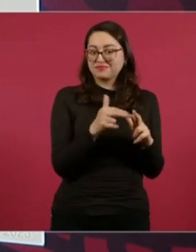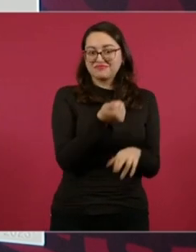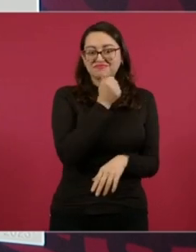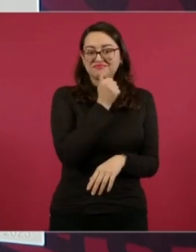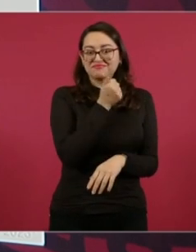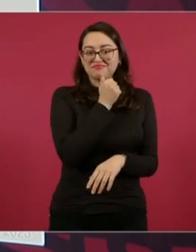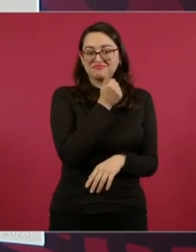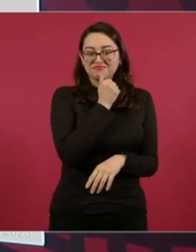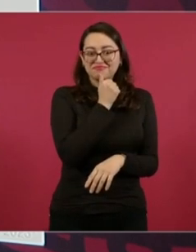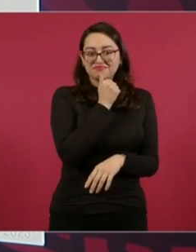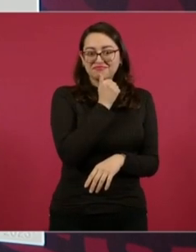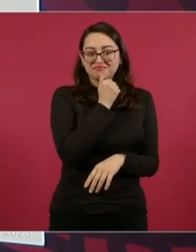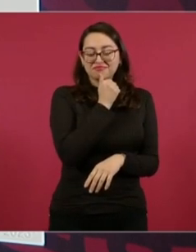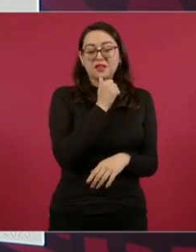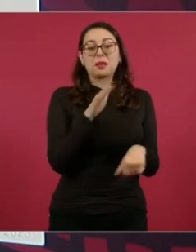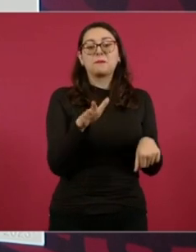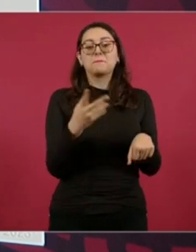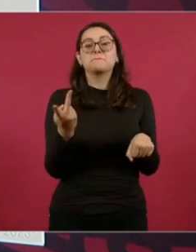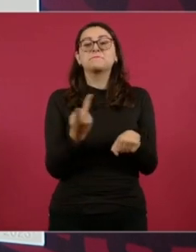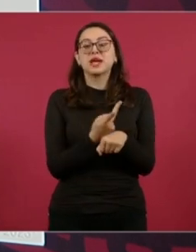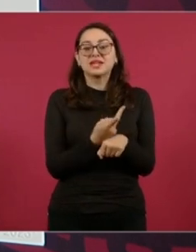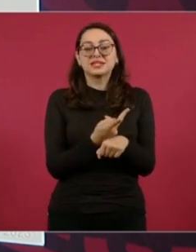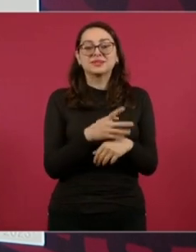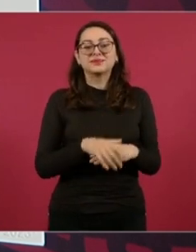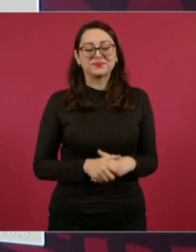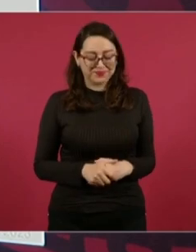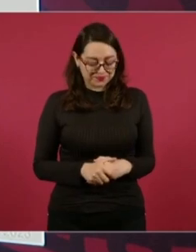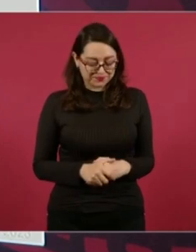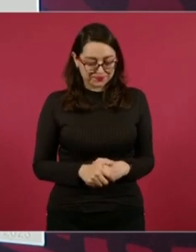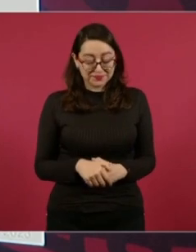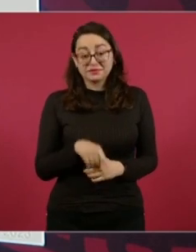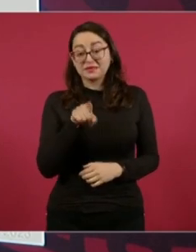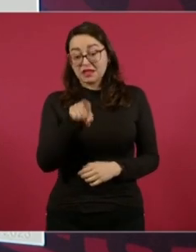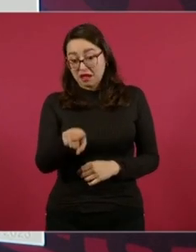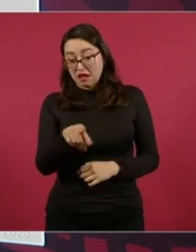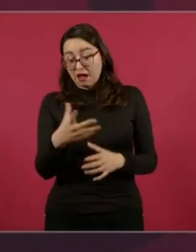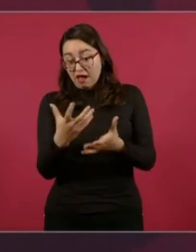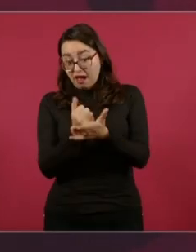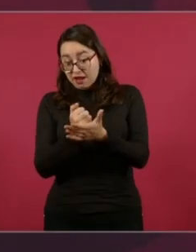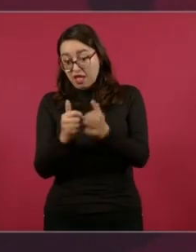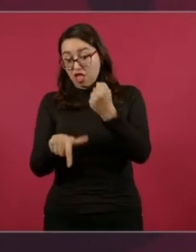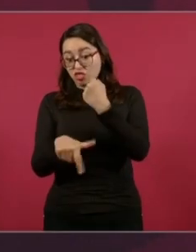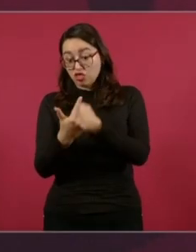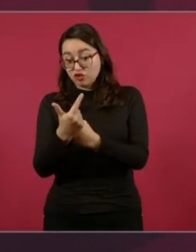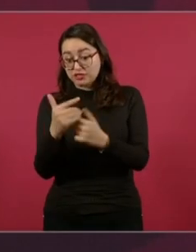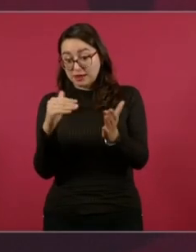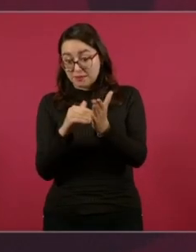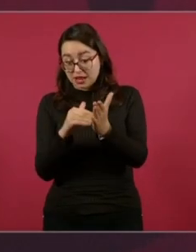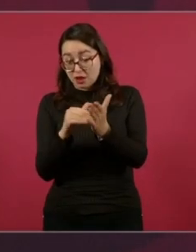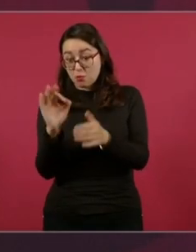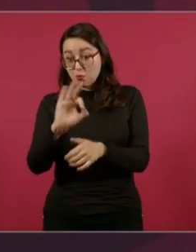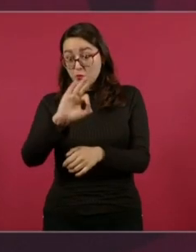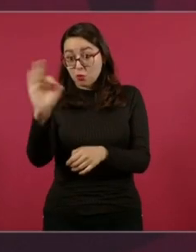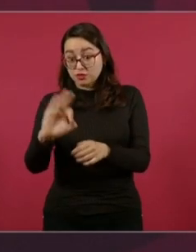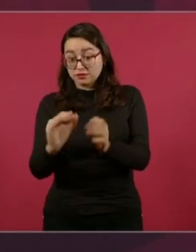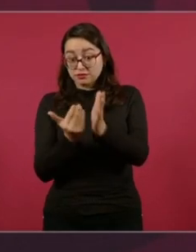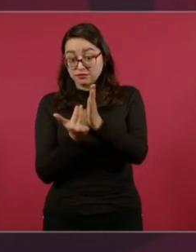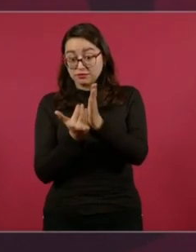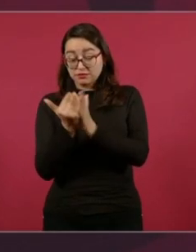o sea, sí aumentan, pero no igual, no en la misma proporción. Esa es la inconformidad que